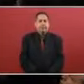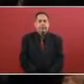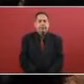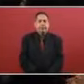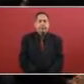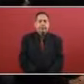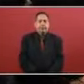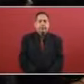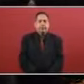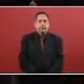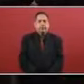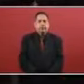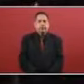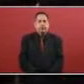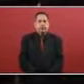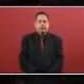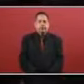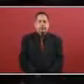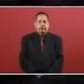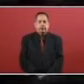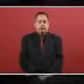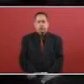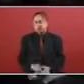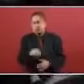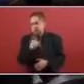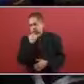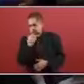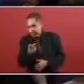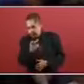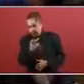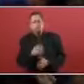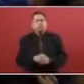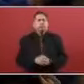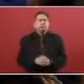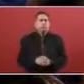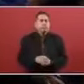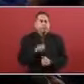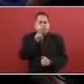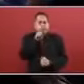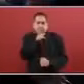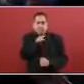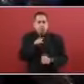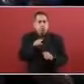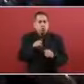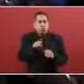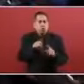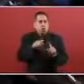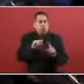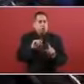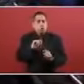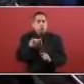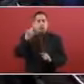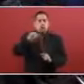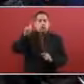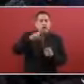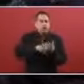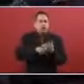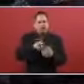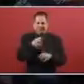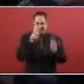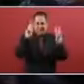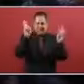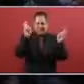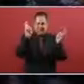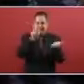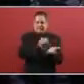Cuando usted dice que va a suceder lo mismo de que se tenga que transparentar la información con los funcionarios chapulines, como los llama,